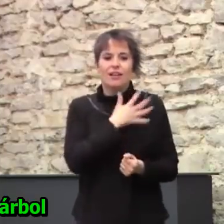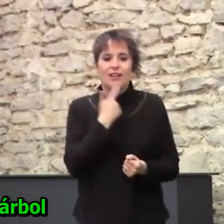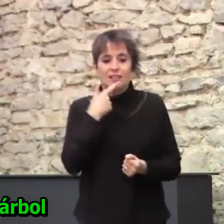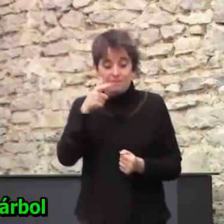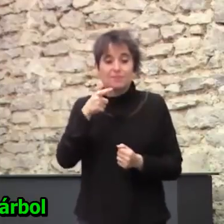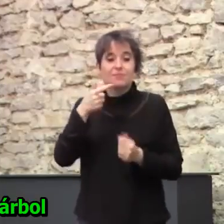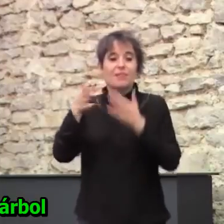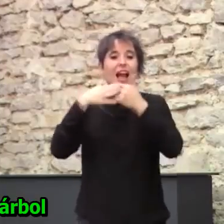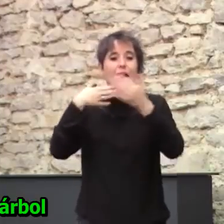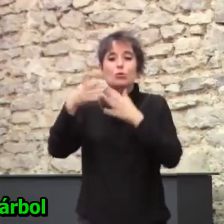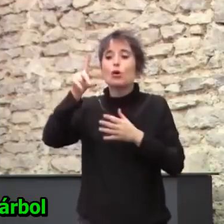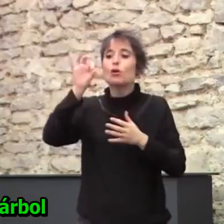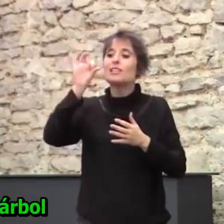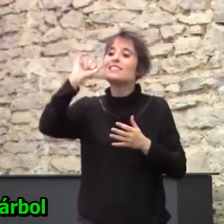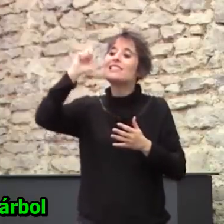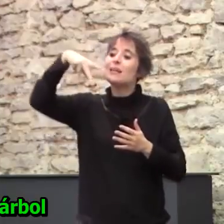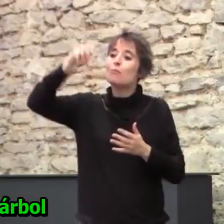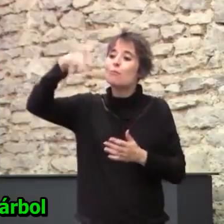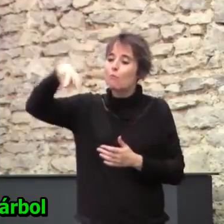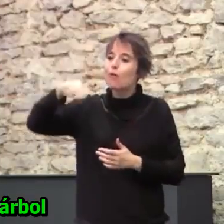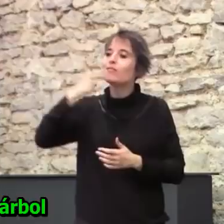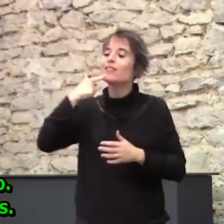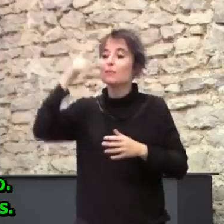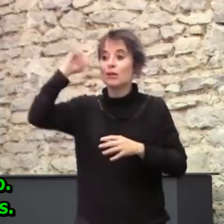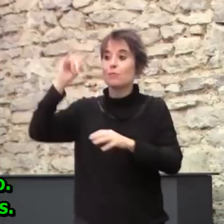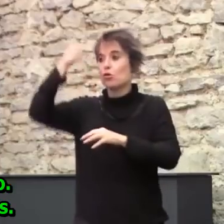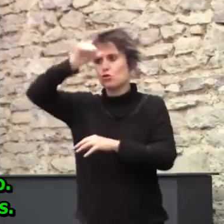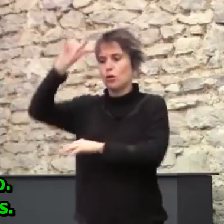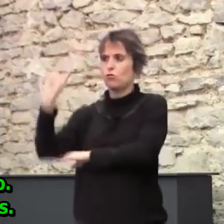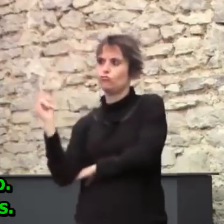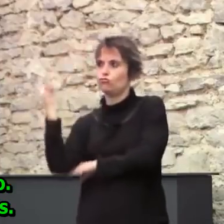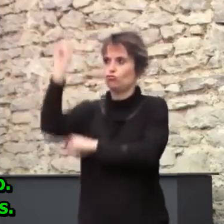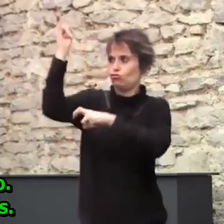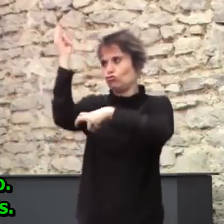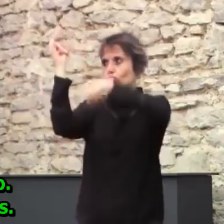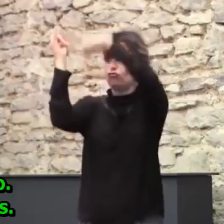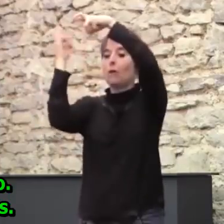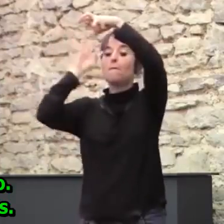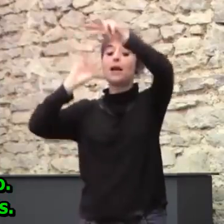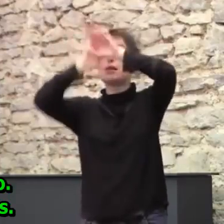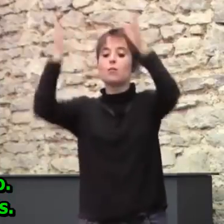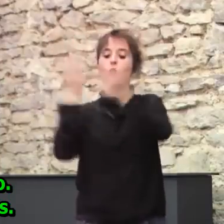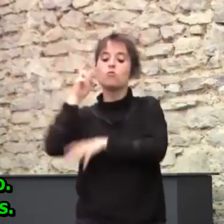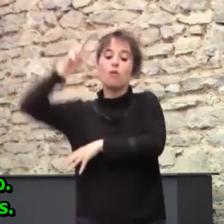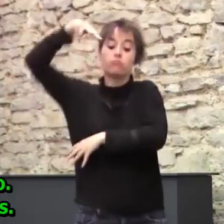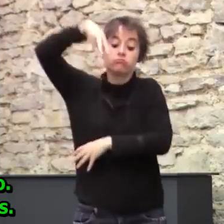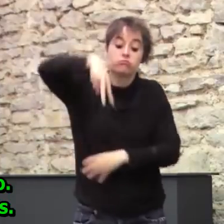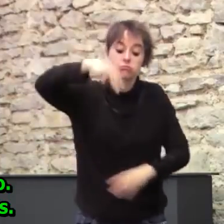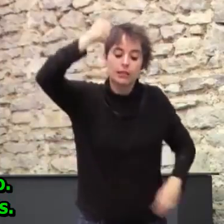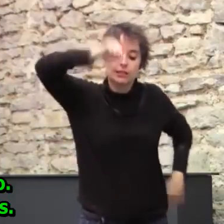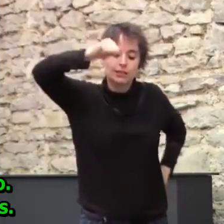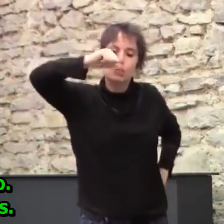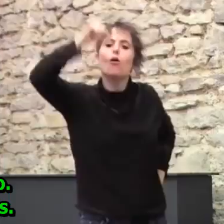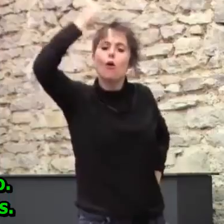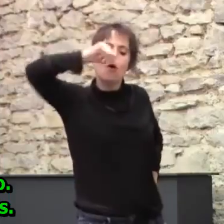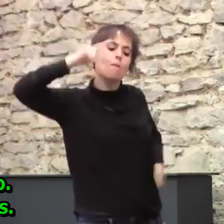Simone de Beauvoir hablaba de, por ejemplo, lo que es para un niño subirse a un árbol y dominar desde la altura el mundo. Así